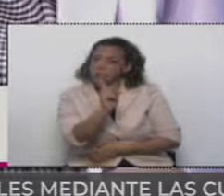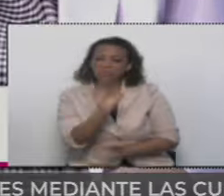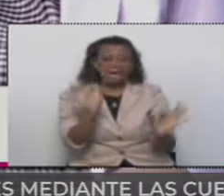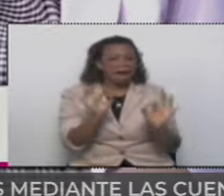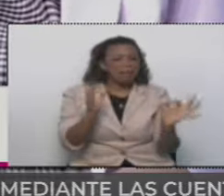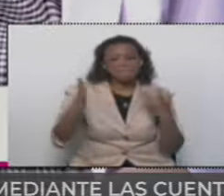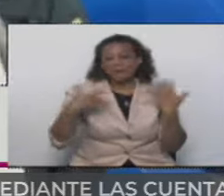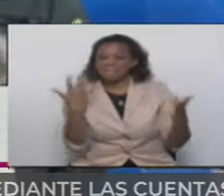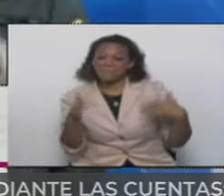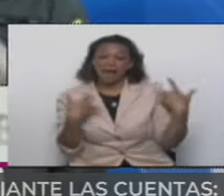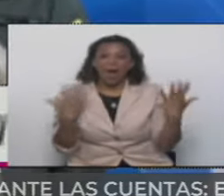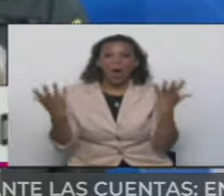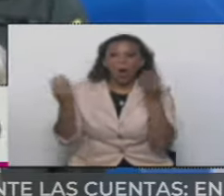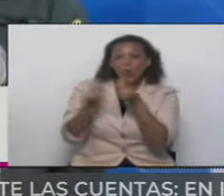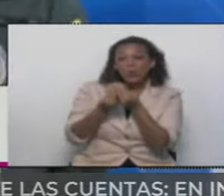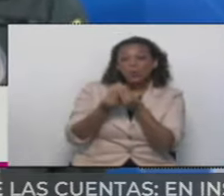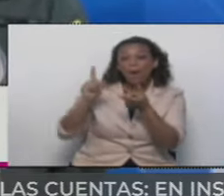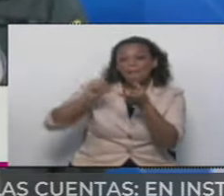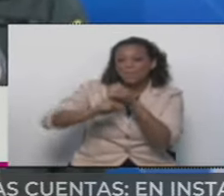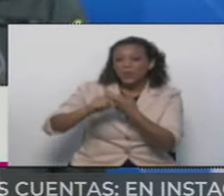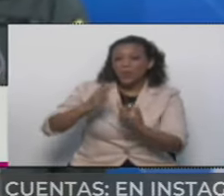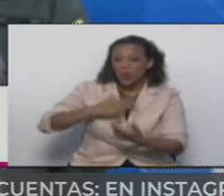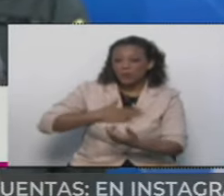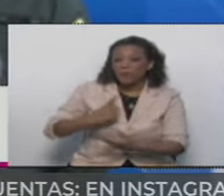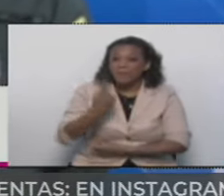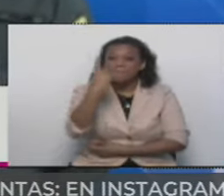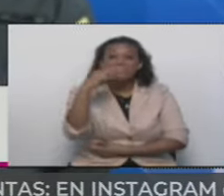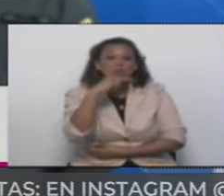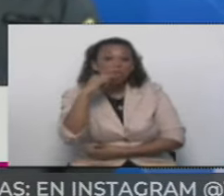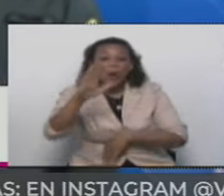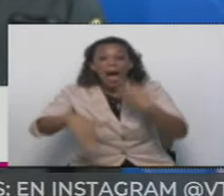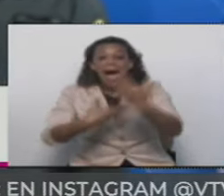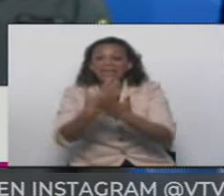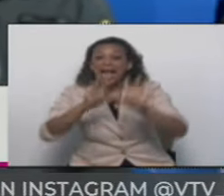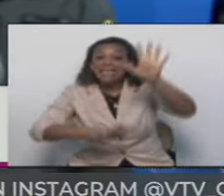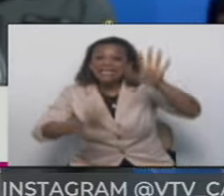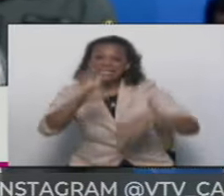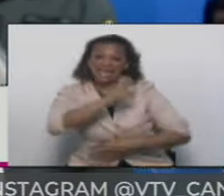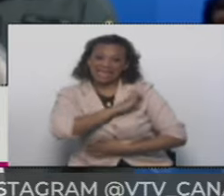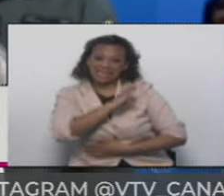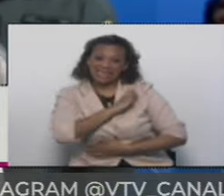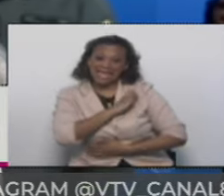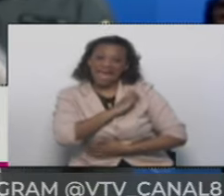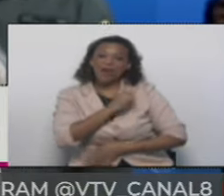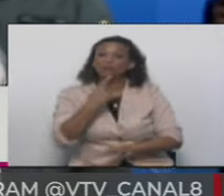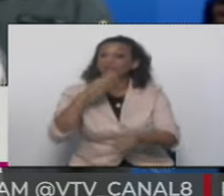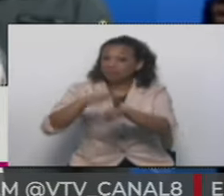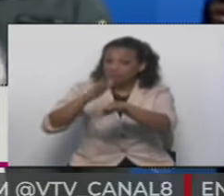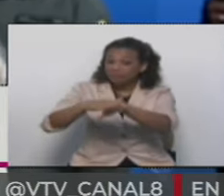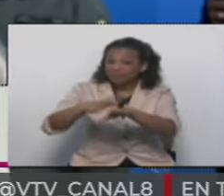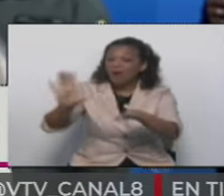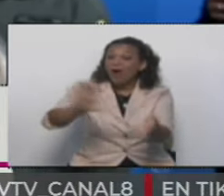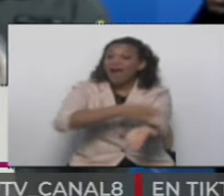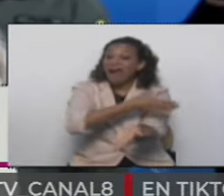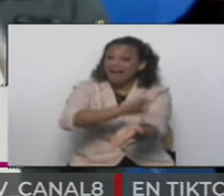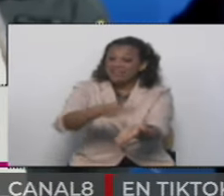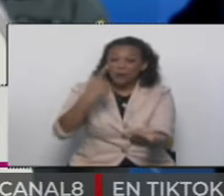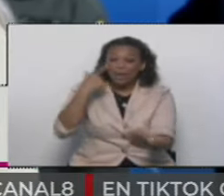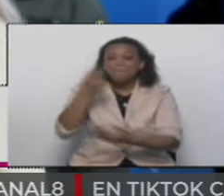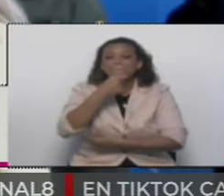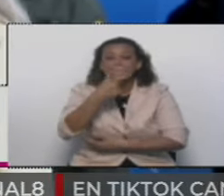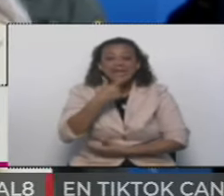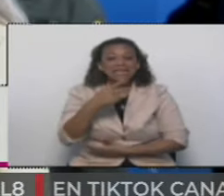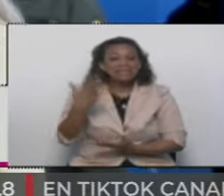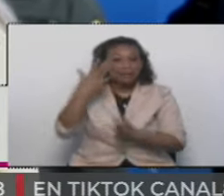Y con Silita, del 1 de octubre al 15 de enero, les digo, con esta canción bella que